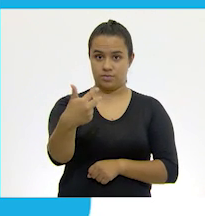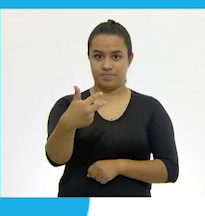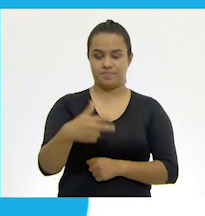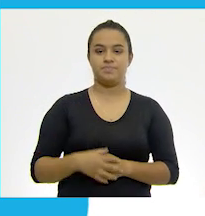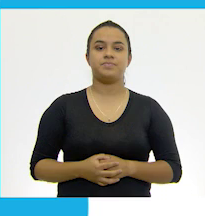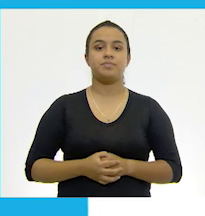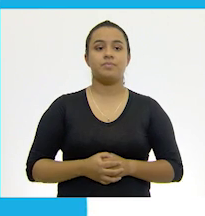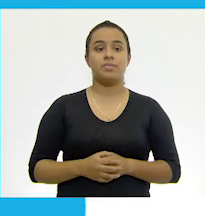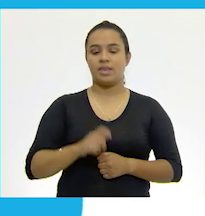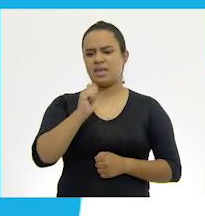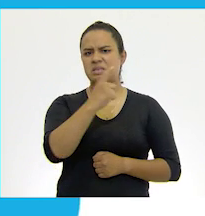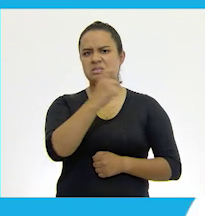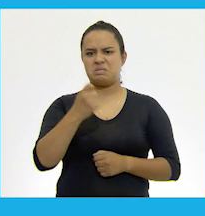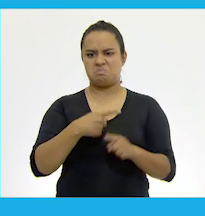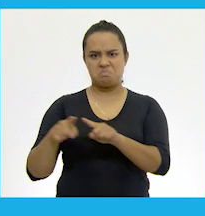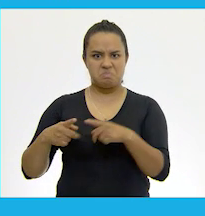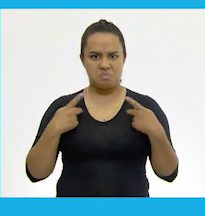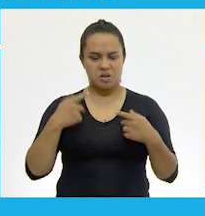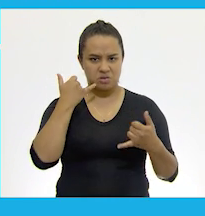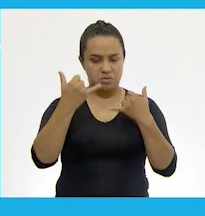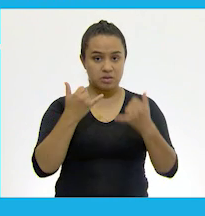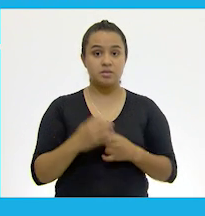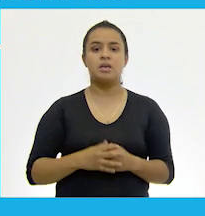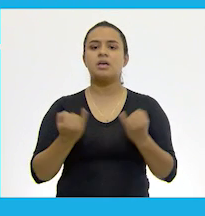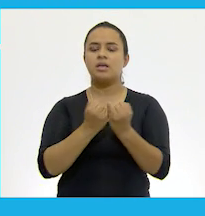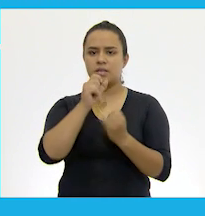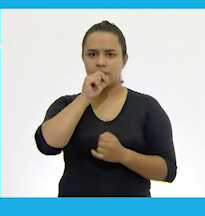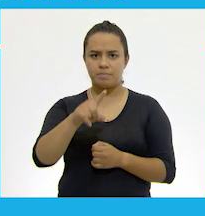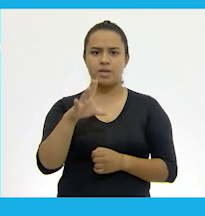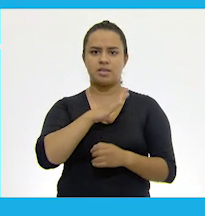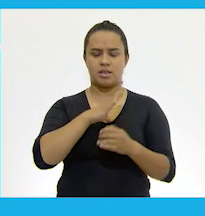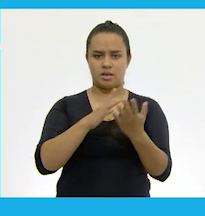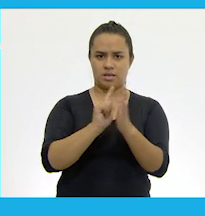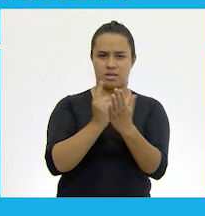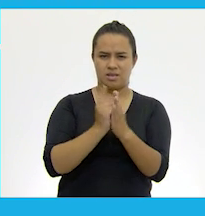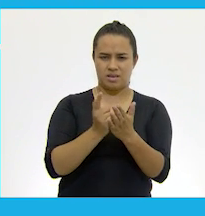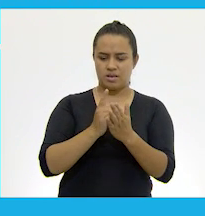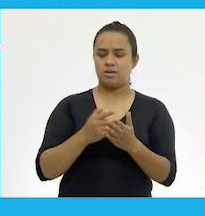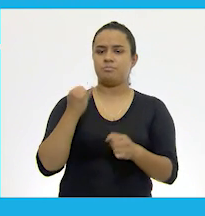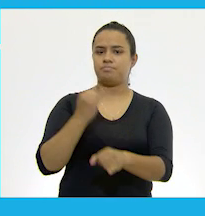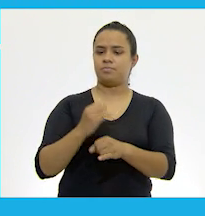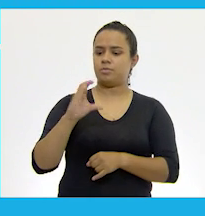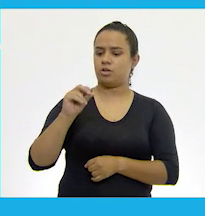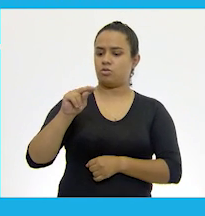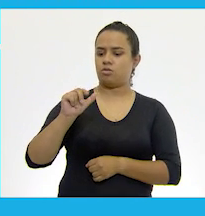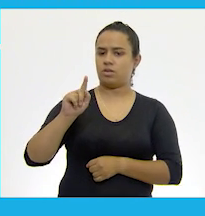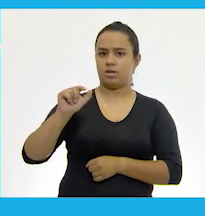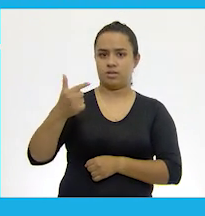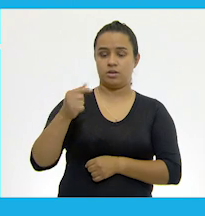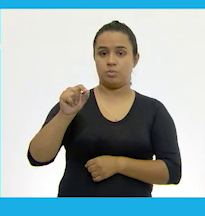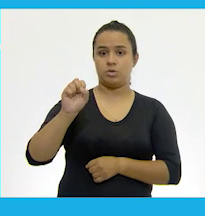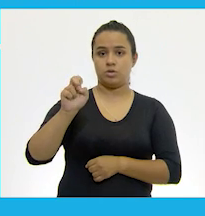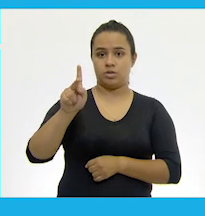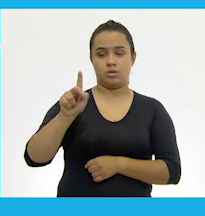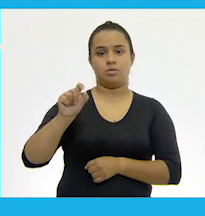5541-720413. 100 líneas. También puedes encontrar los libros de texto en la página